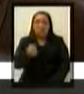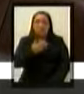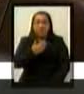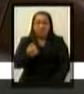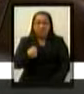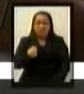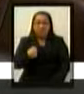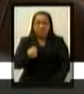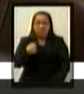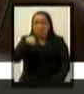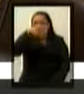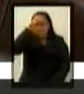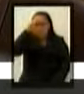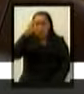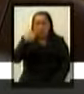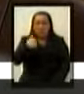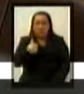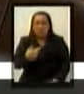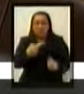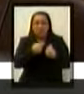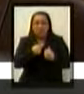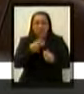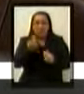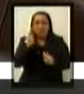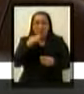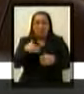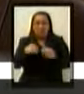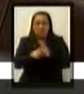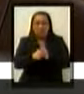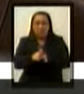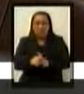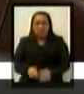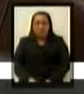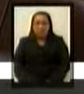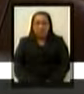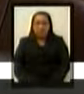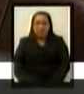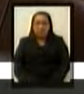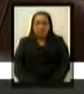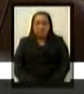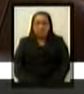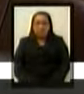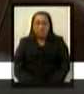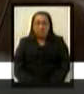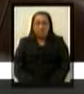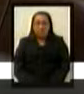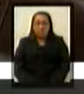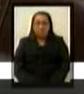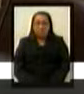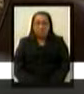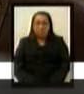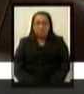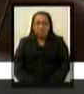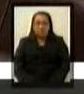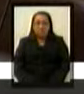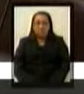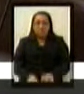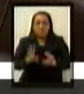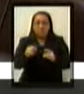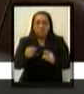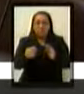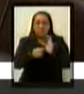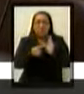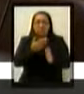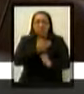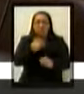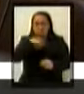la República tiene facultades para legislar, que sea el texto presentado por el presidente de la